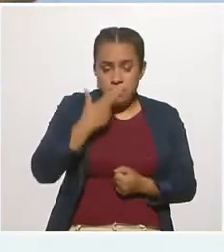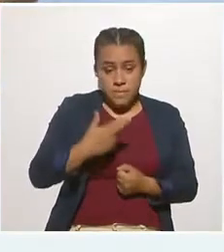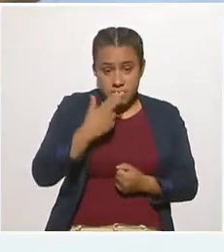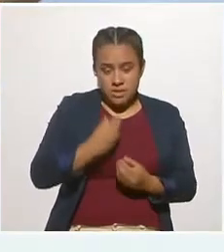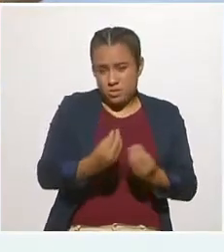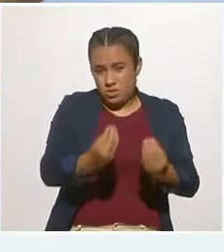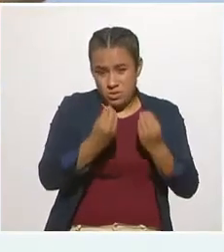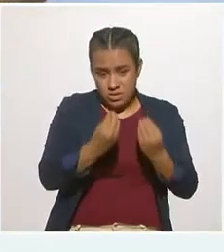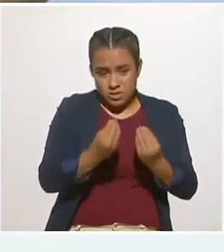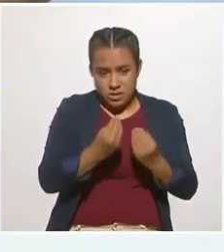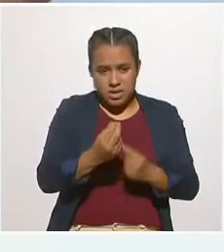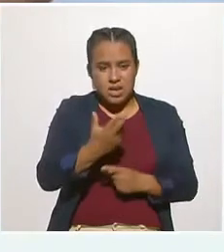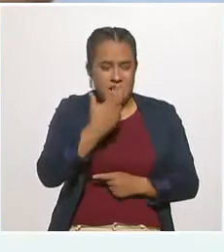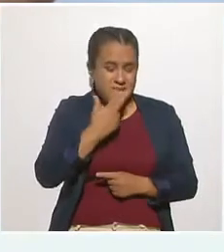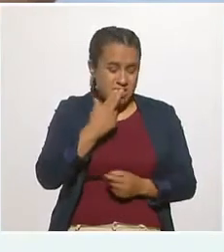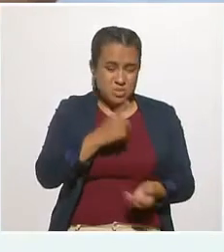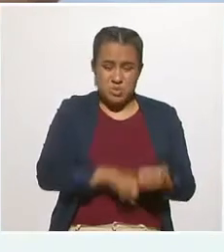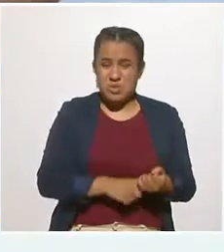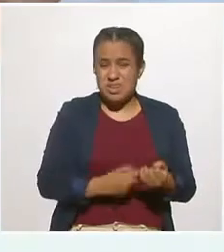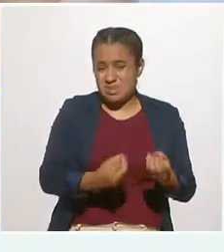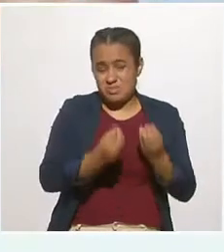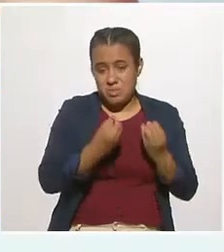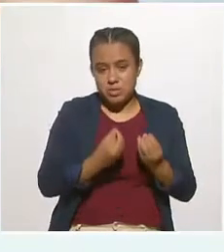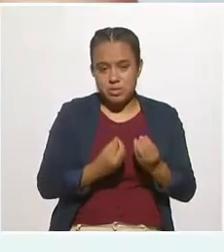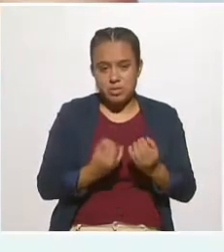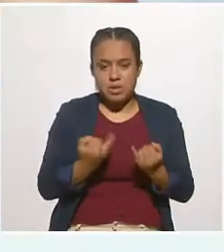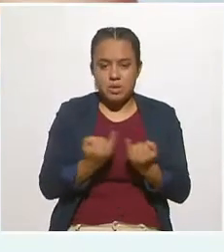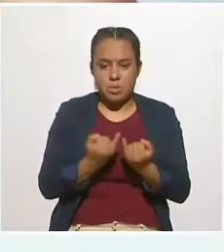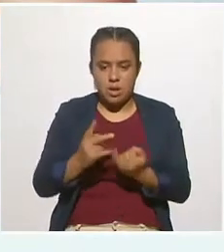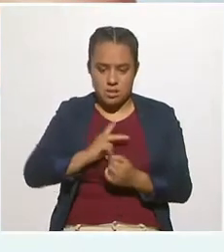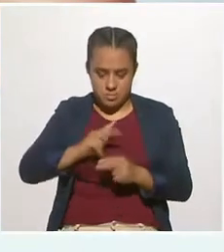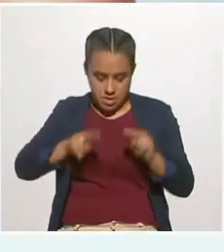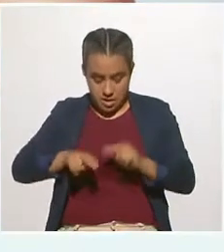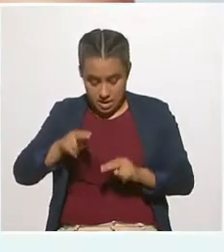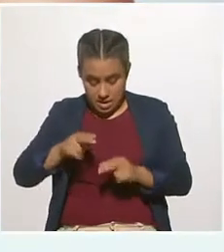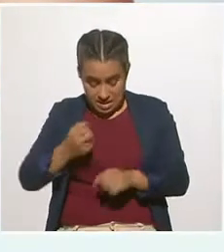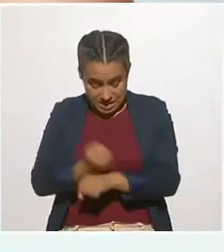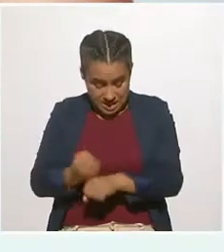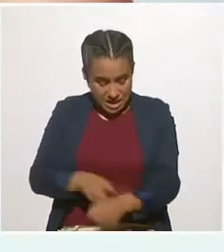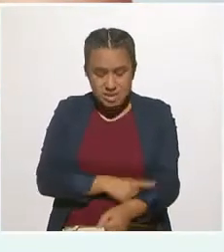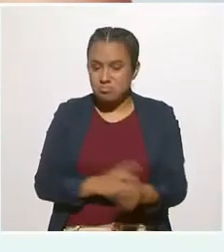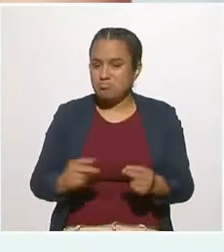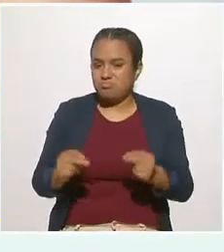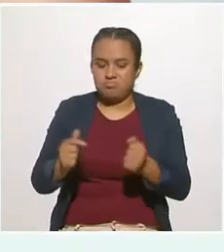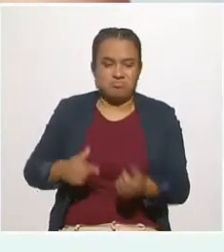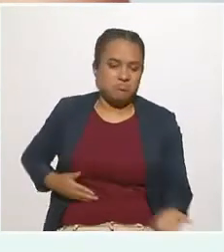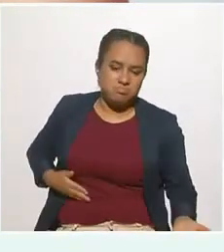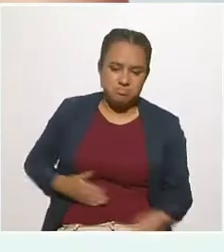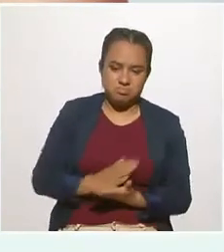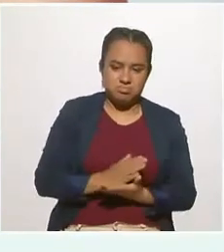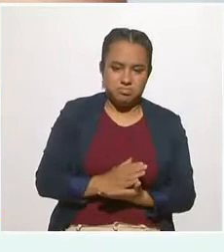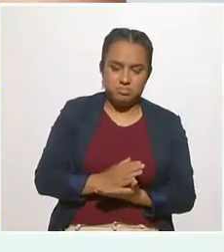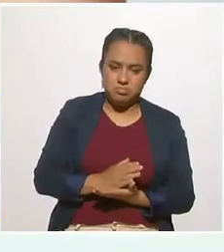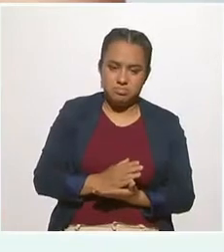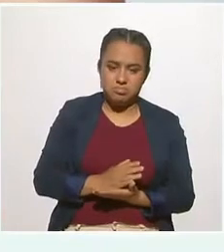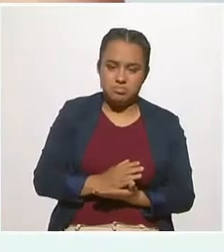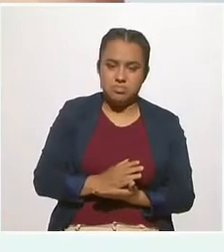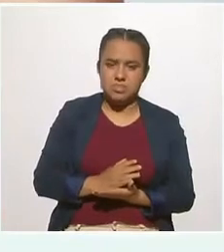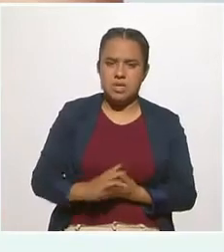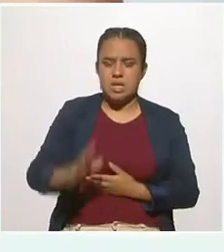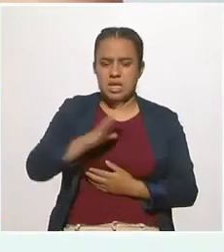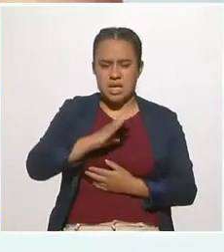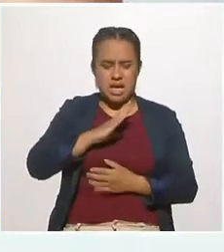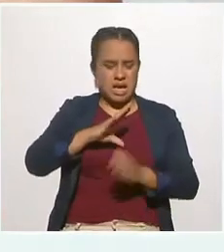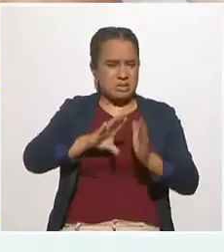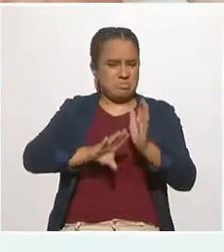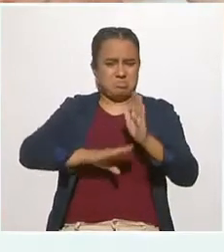tienen y obviamente el impacto en mi glucosa en sangre es inmediato. Genera un subidón de azúcar